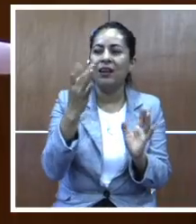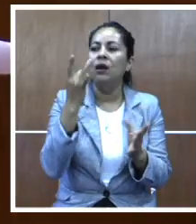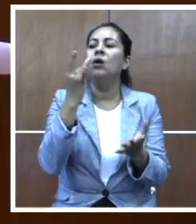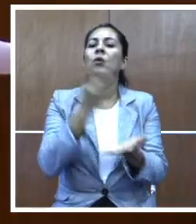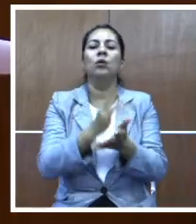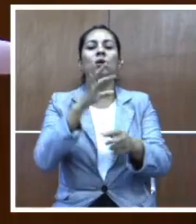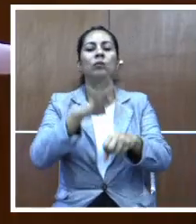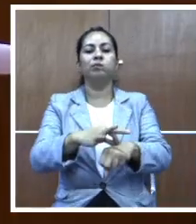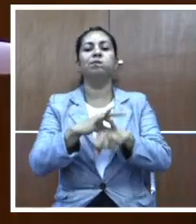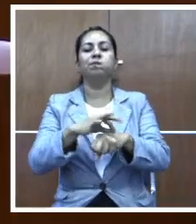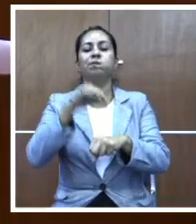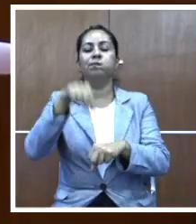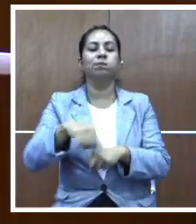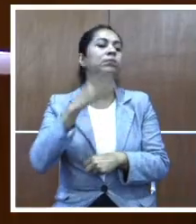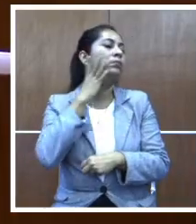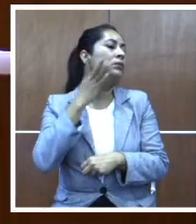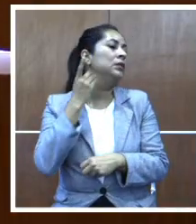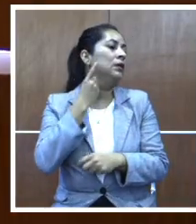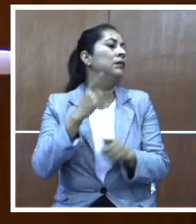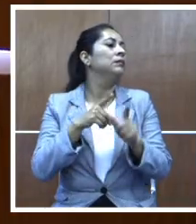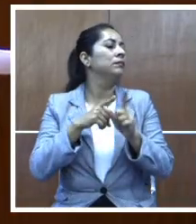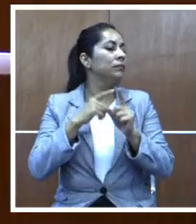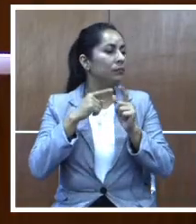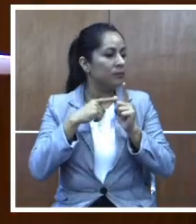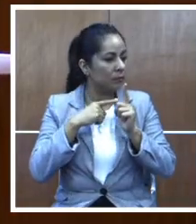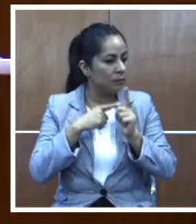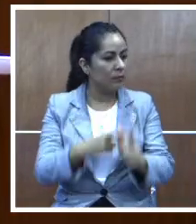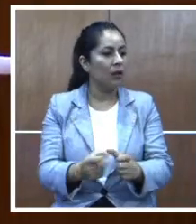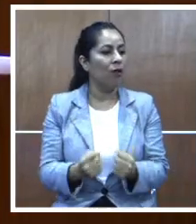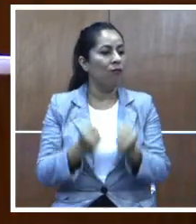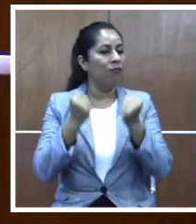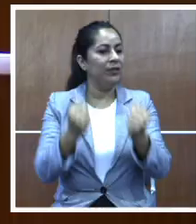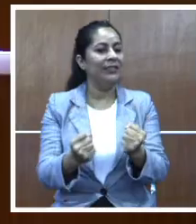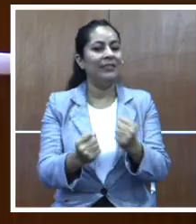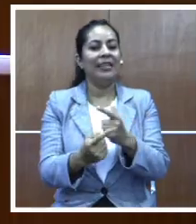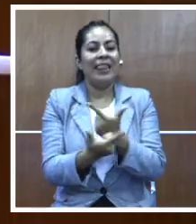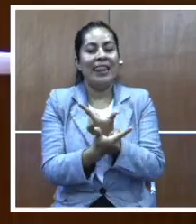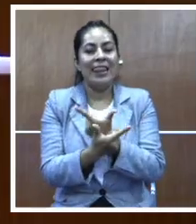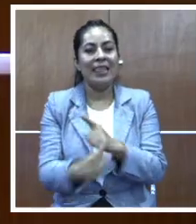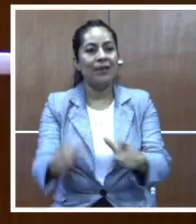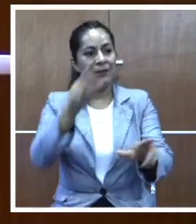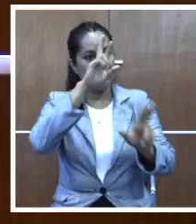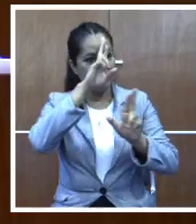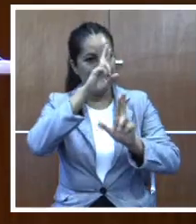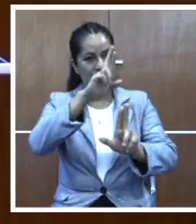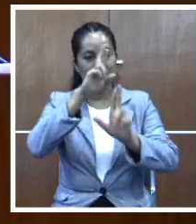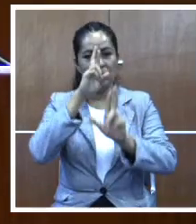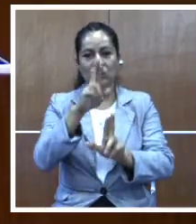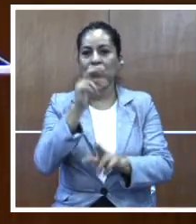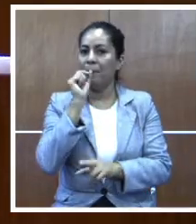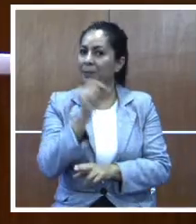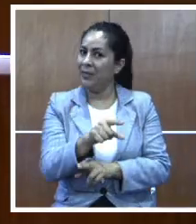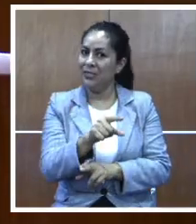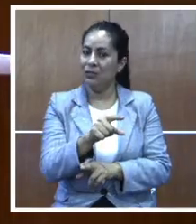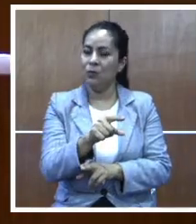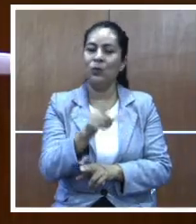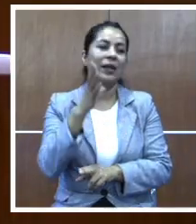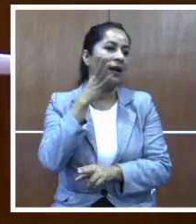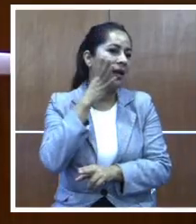real si este Congreso se mantiene fuerte, autónomo y respetuoso de sí mismo. Un